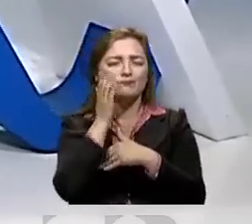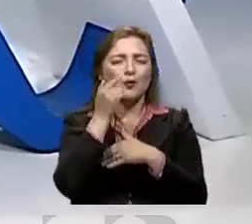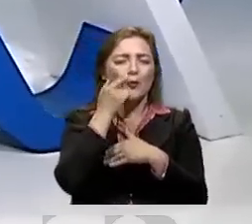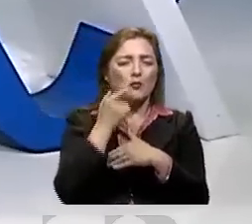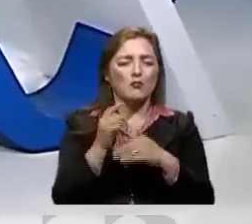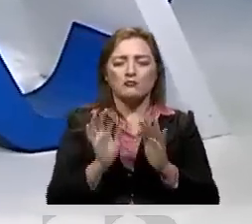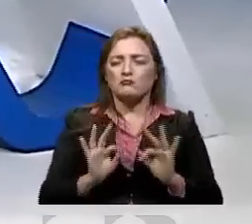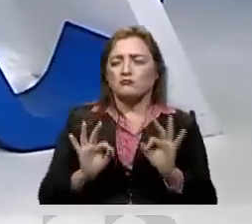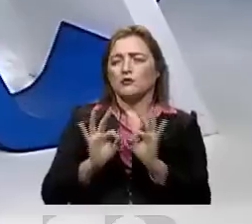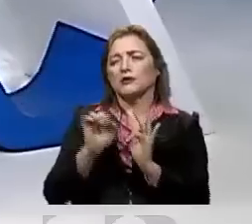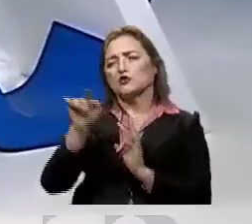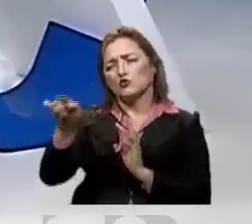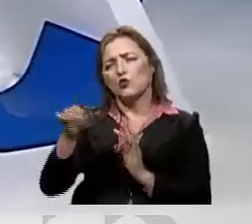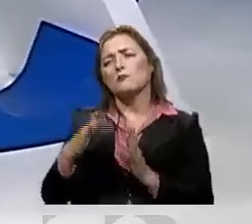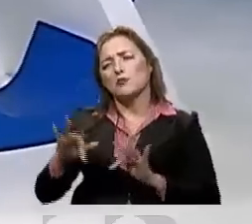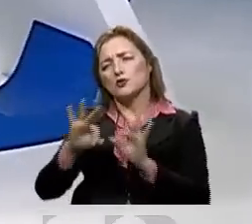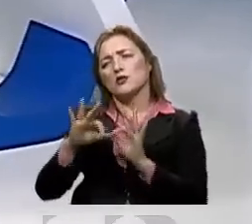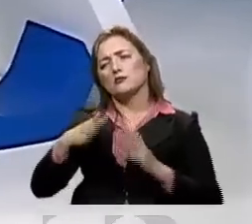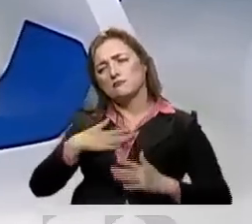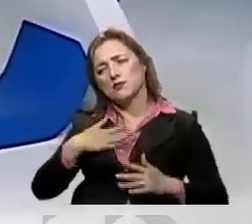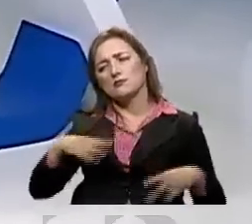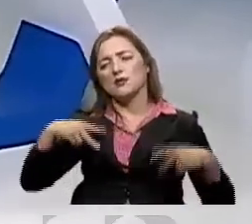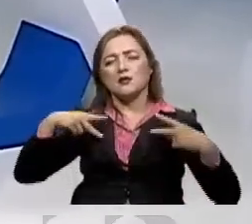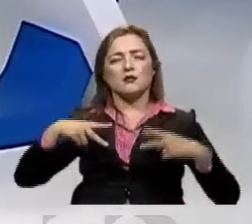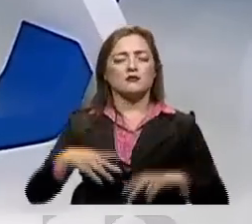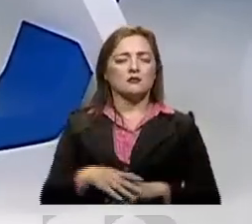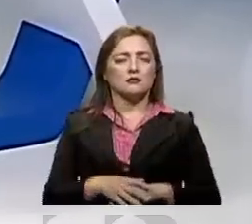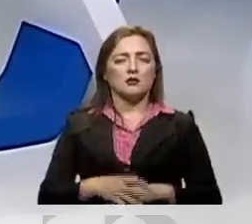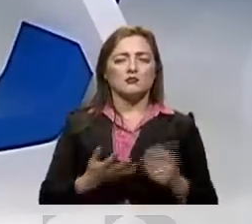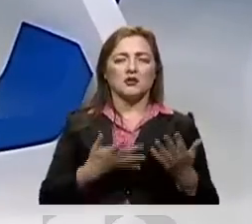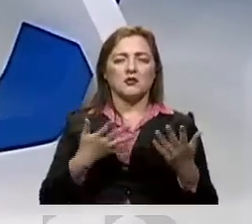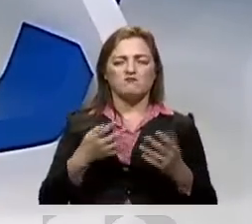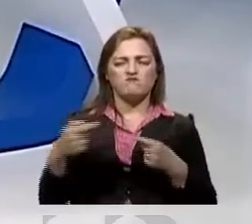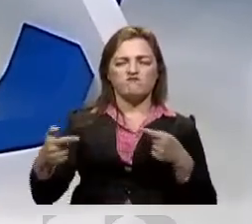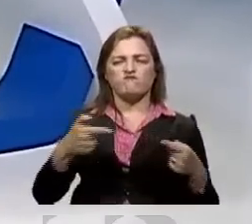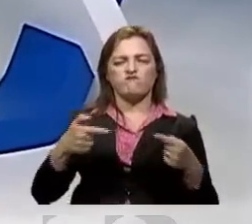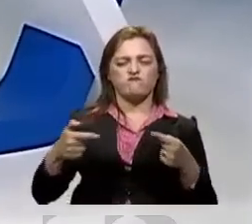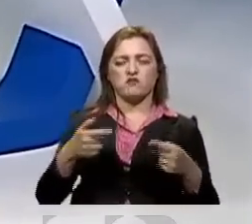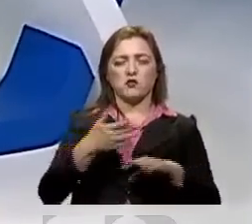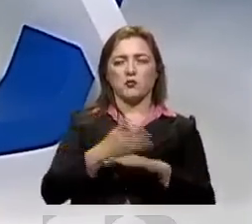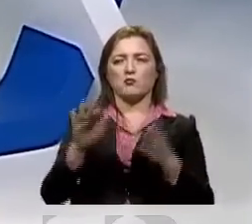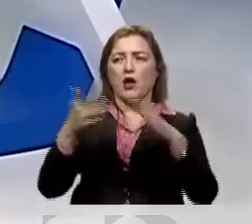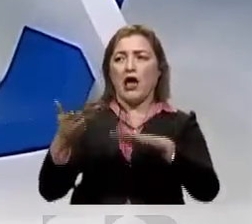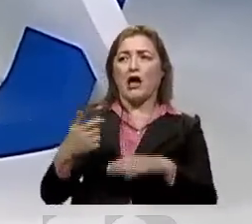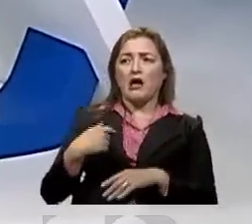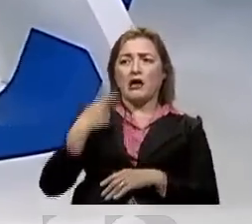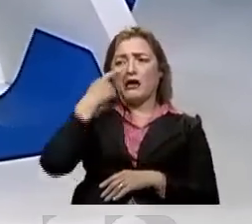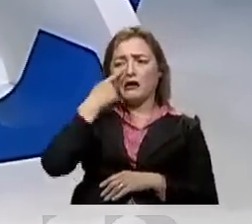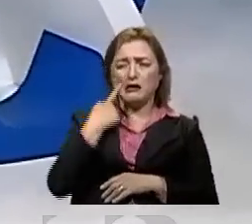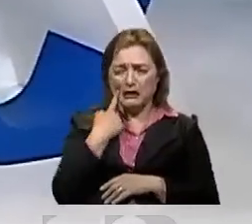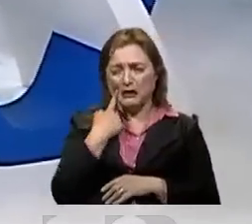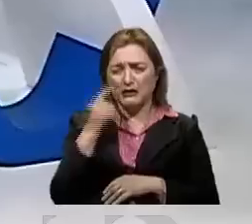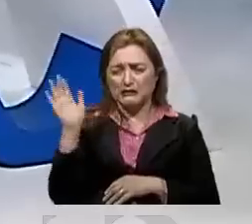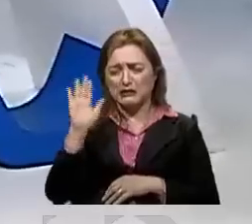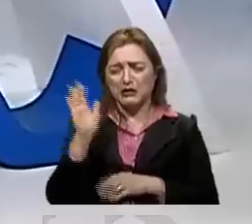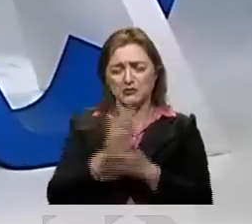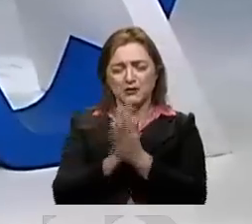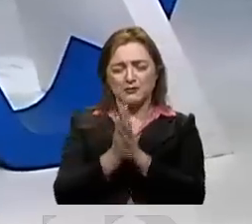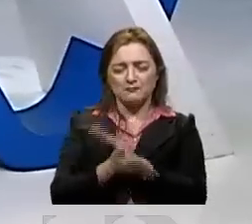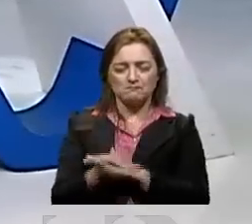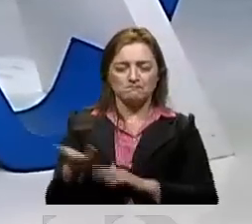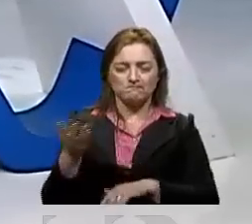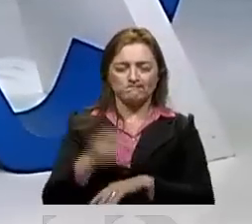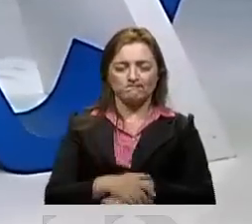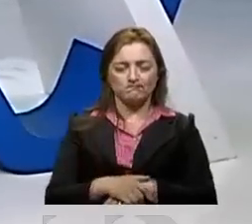importante que son para nosotros y no esperar a esas tristes despedidas o ni siquiera despedidas que hay en la